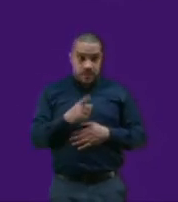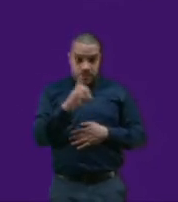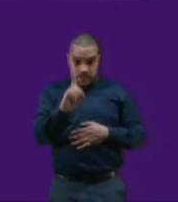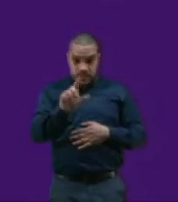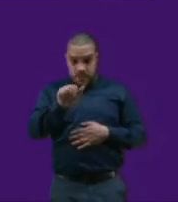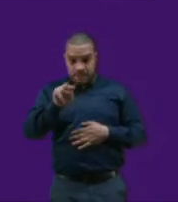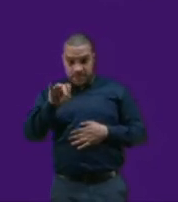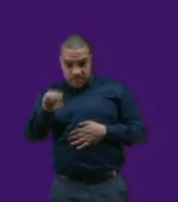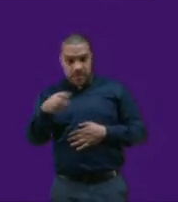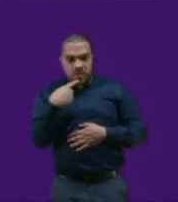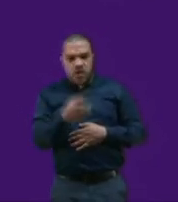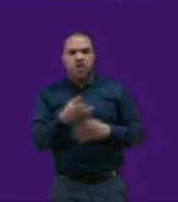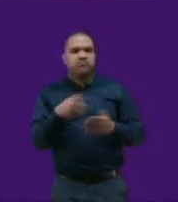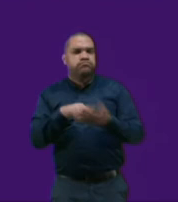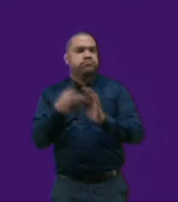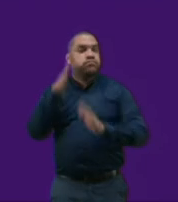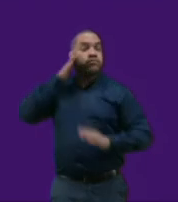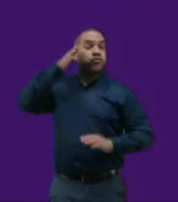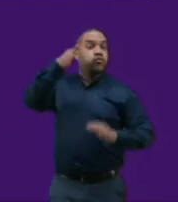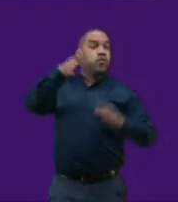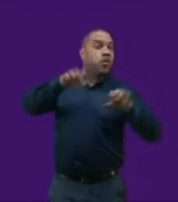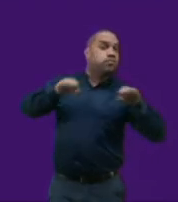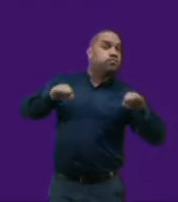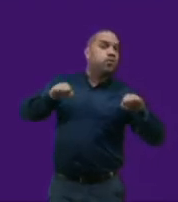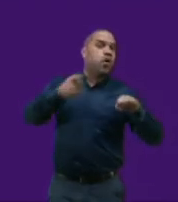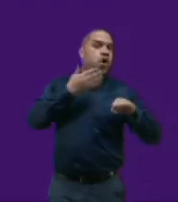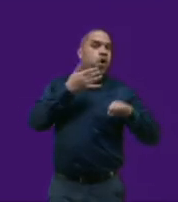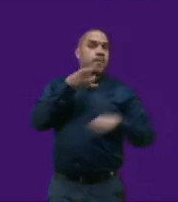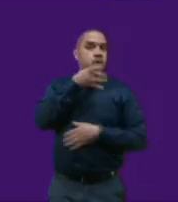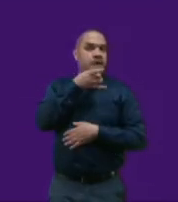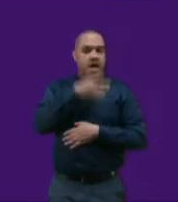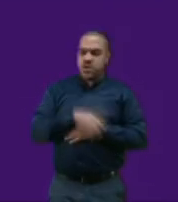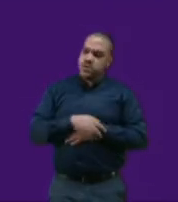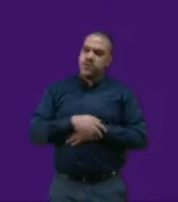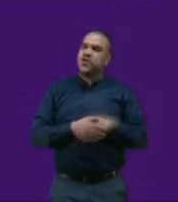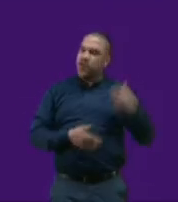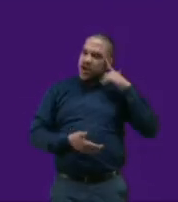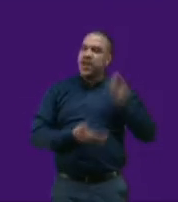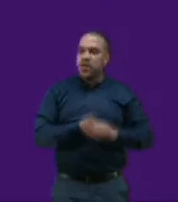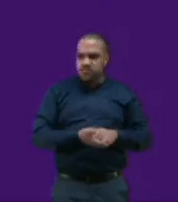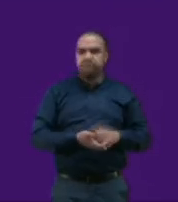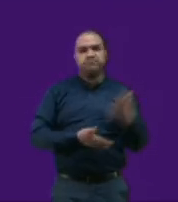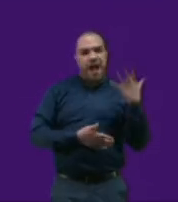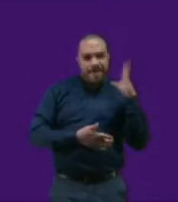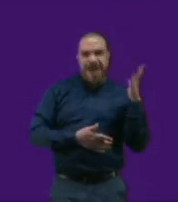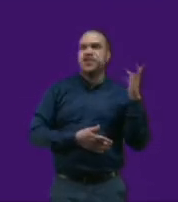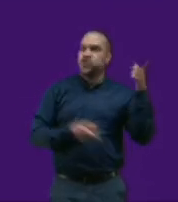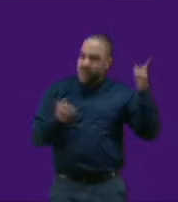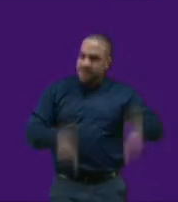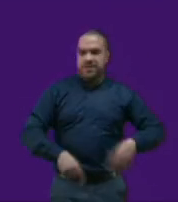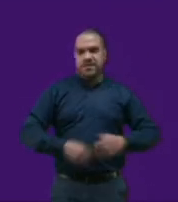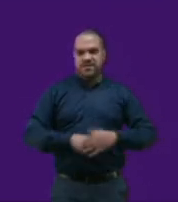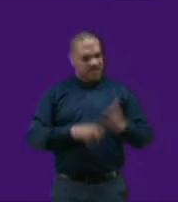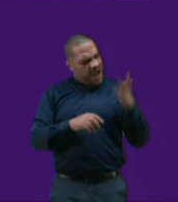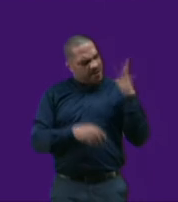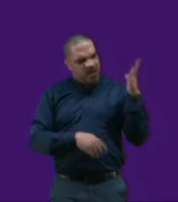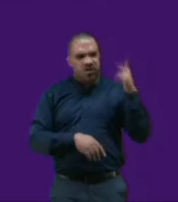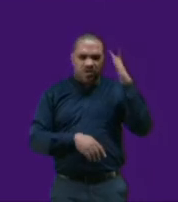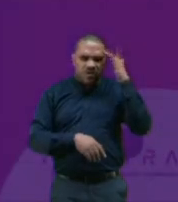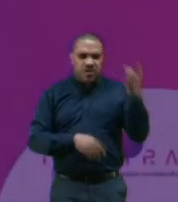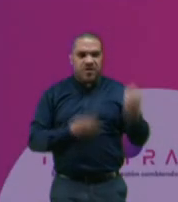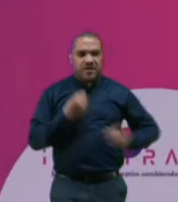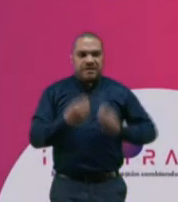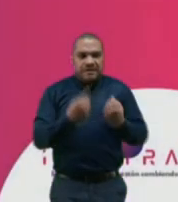amarillo. ¿Por qué? Porque vamos a estar lleno de emociones. Y mi pregunta va hacia ese enfoque.